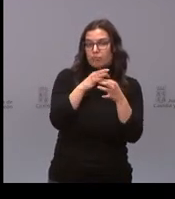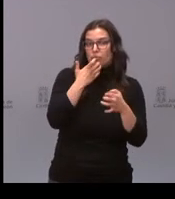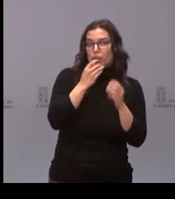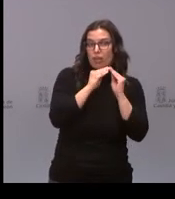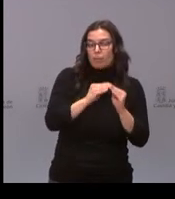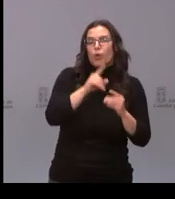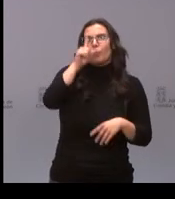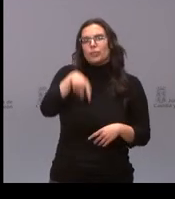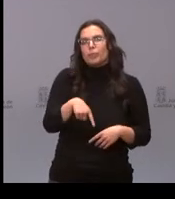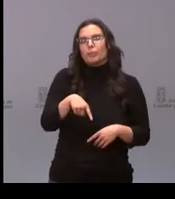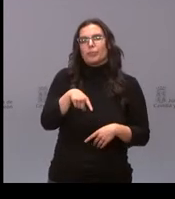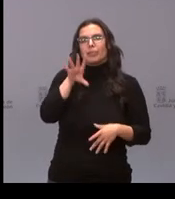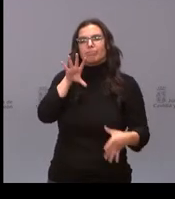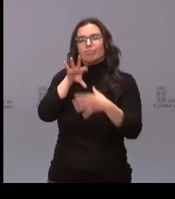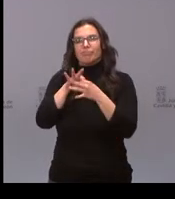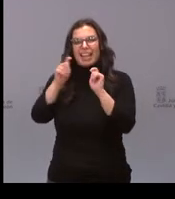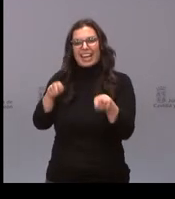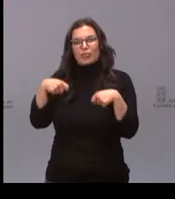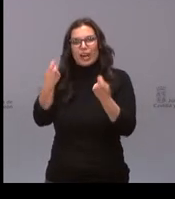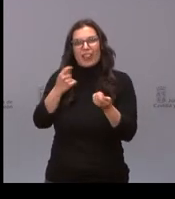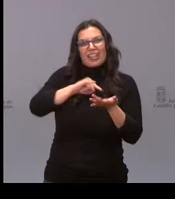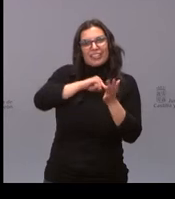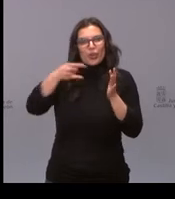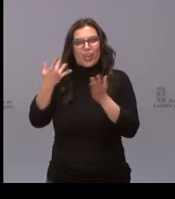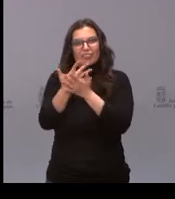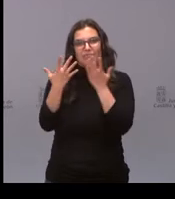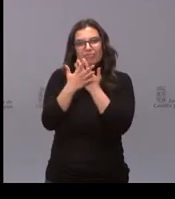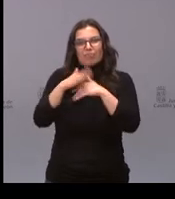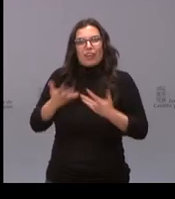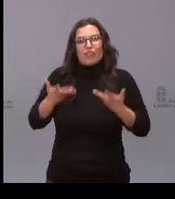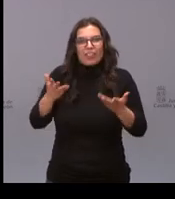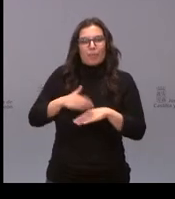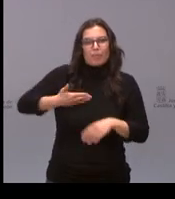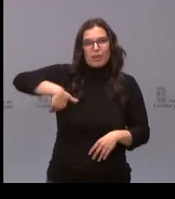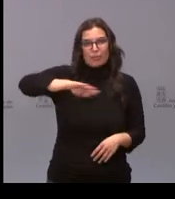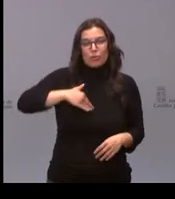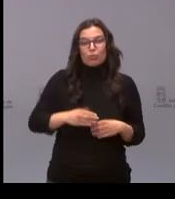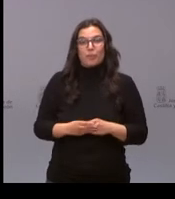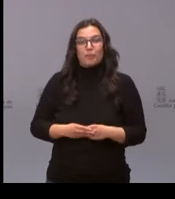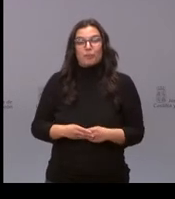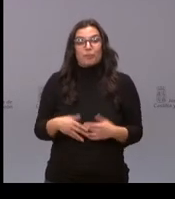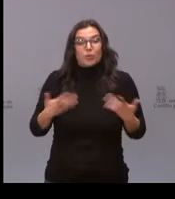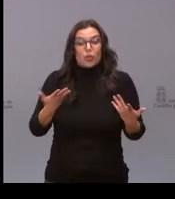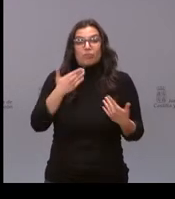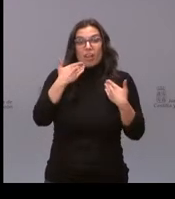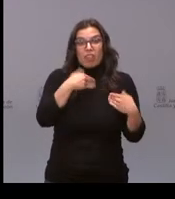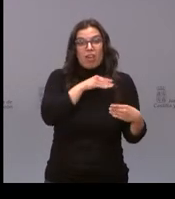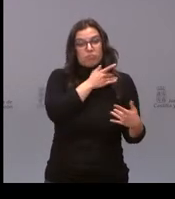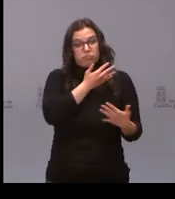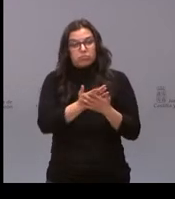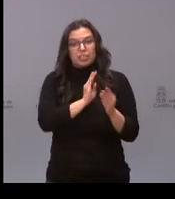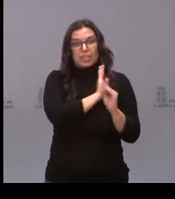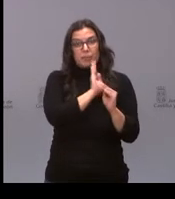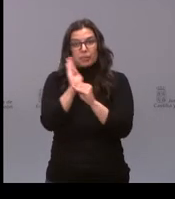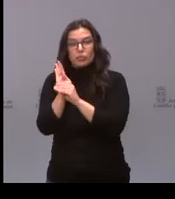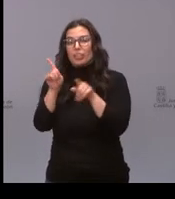sintonizando con la naturaleza y la tecnología al servicio de todos. Por tanto, con estas inversiones, al igual que